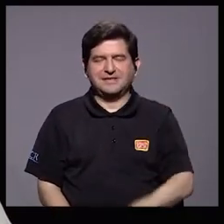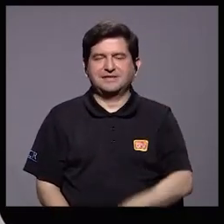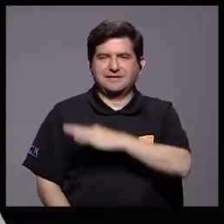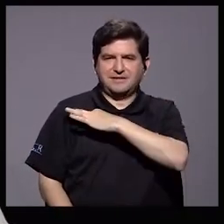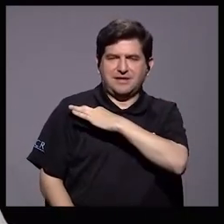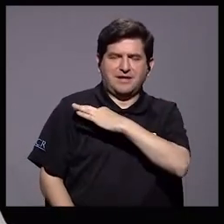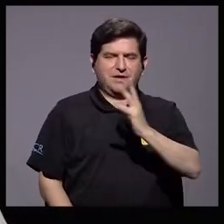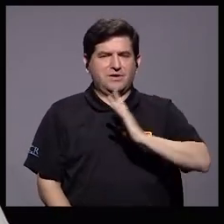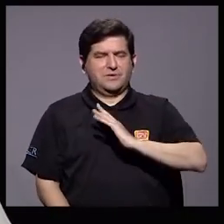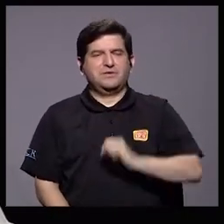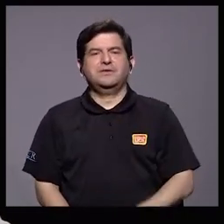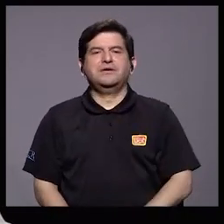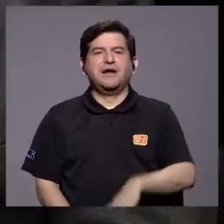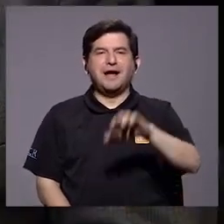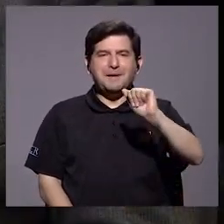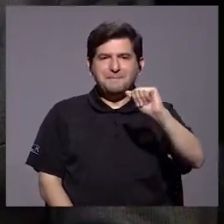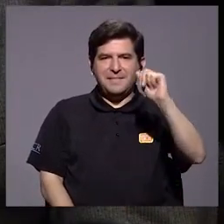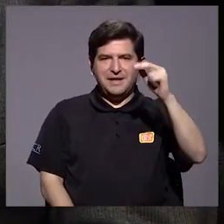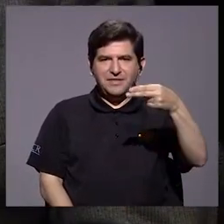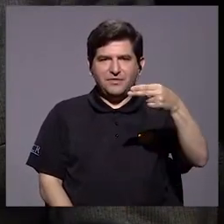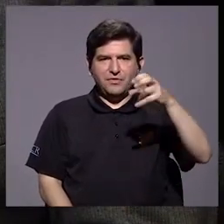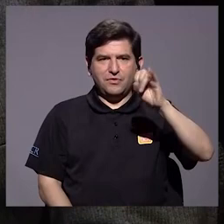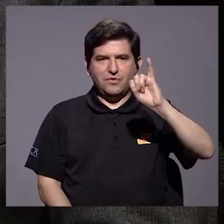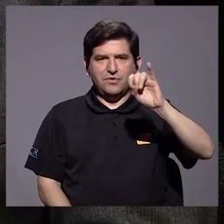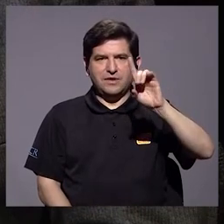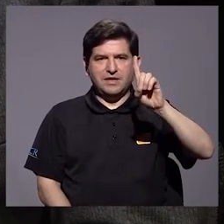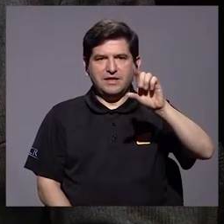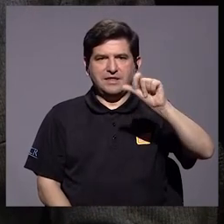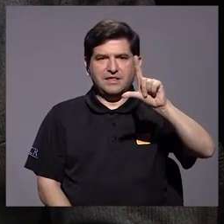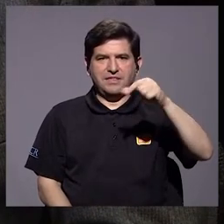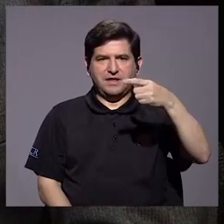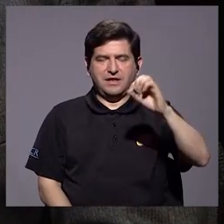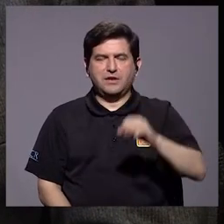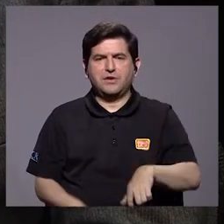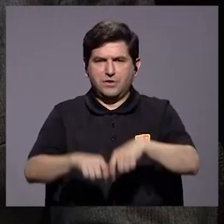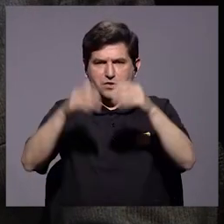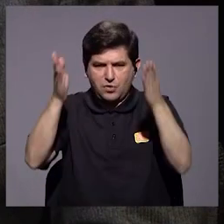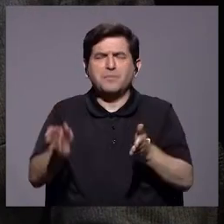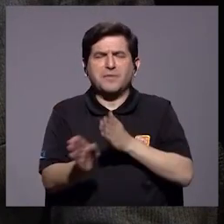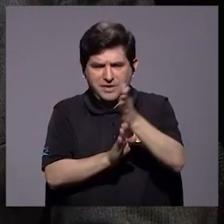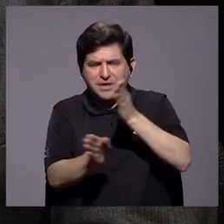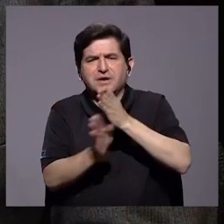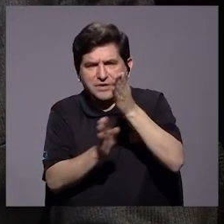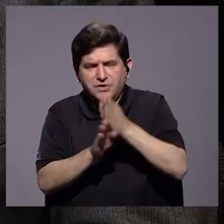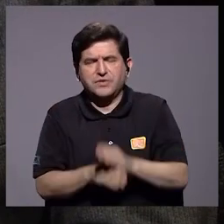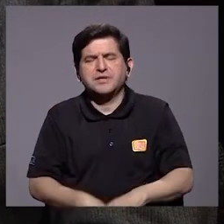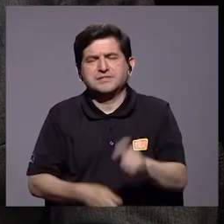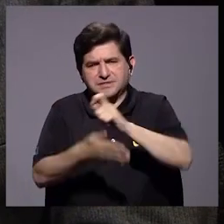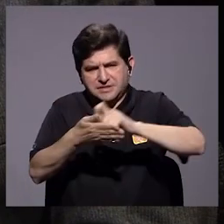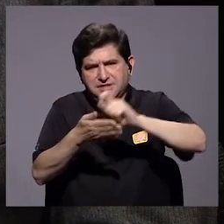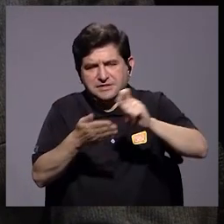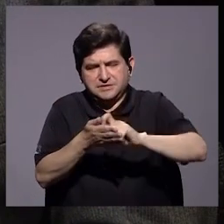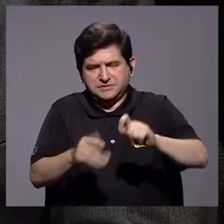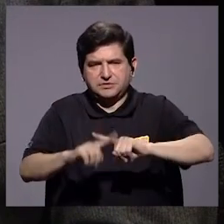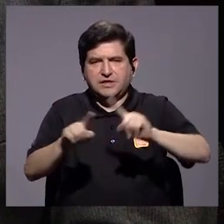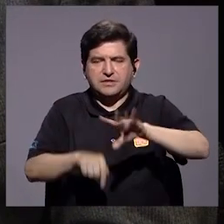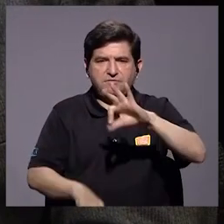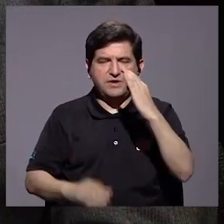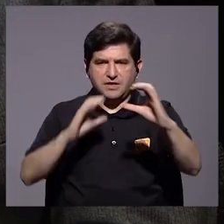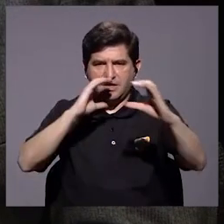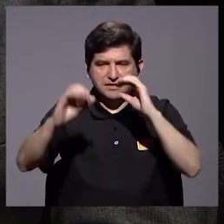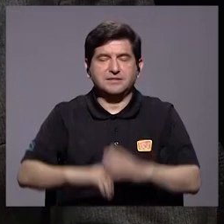invitado de lujo don amado hidalgo un periodista de amplia trayectoria sobre todo como columnista